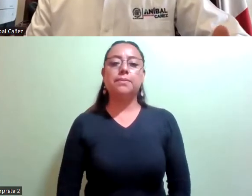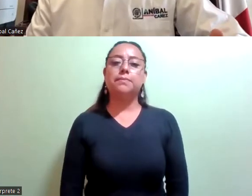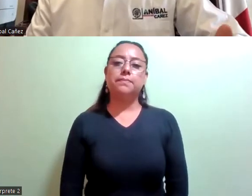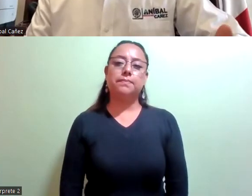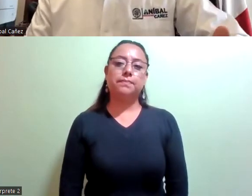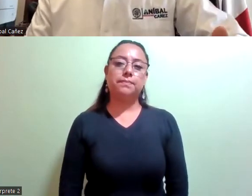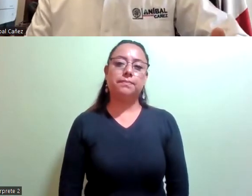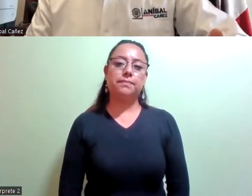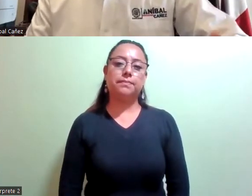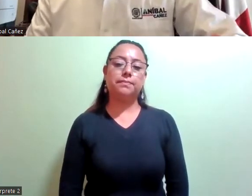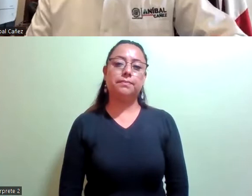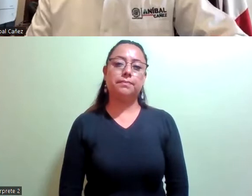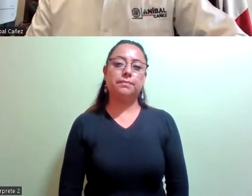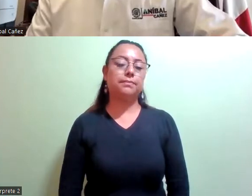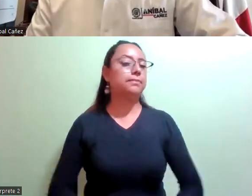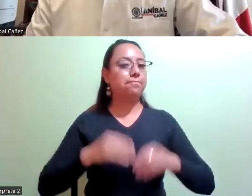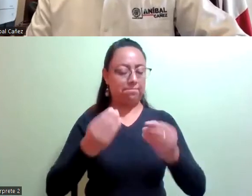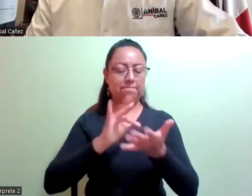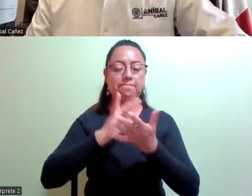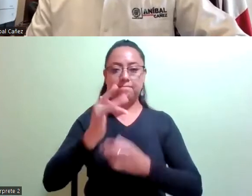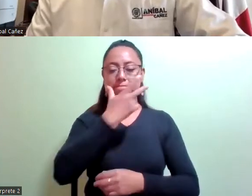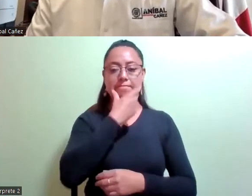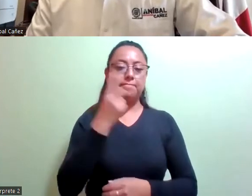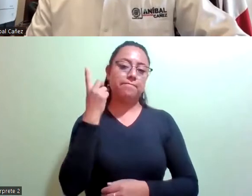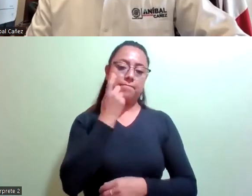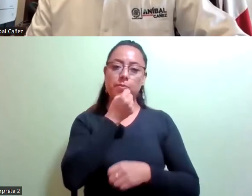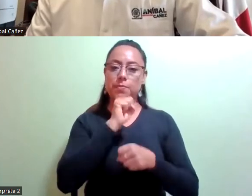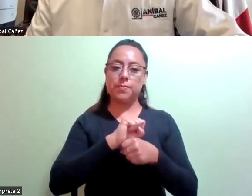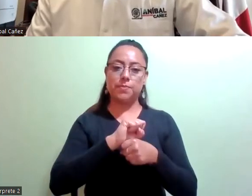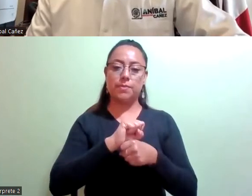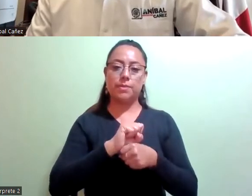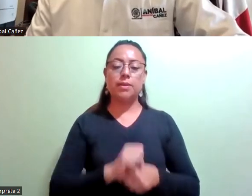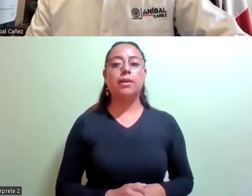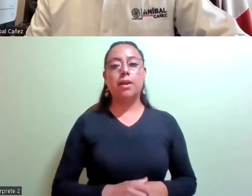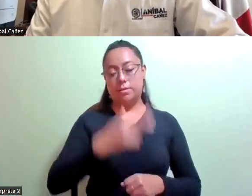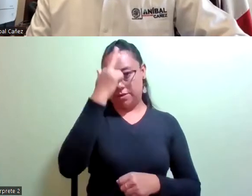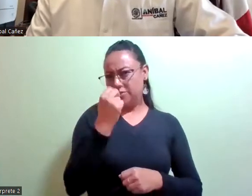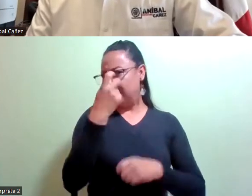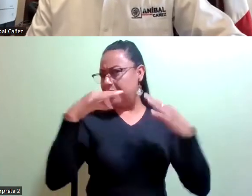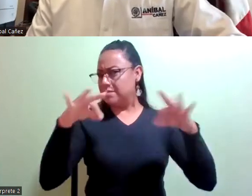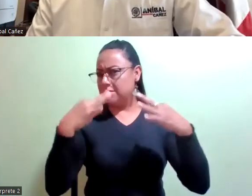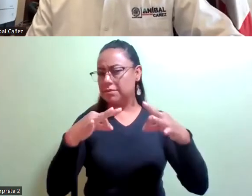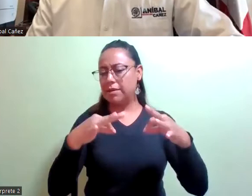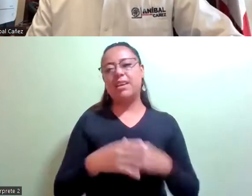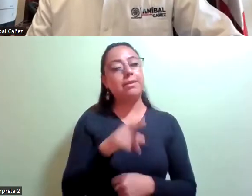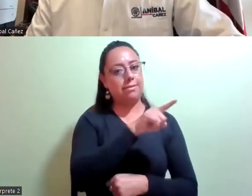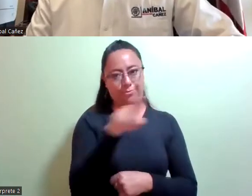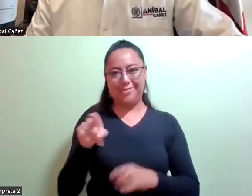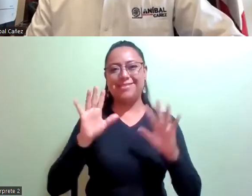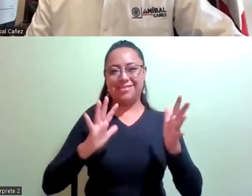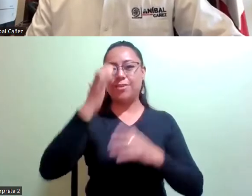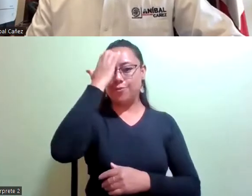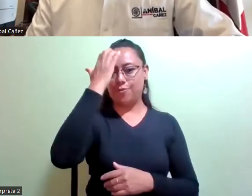Muchas gracias, diputado secretario. En razón de que el documento en mención ya es del conocimiento de las y los integrantes de esta comisión